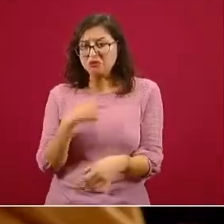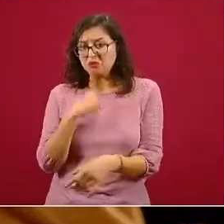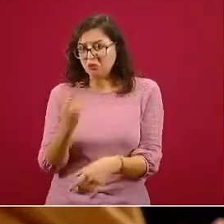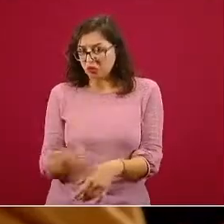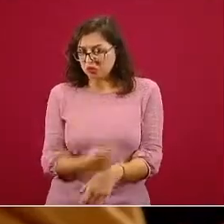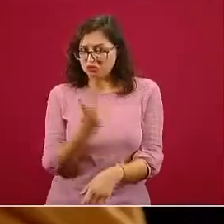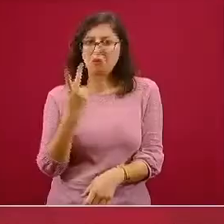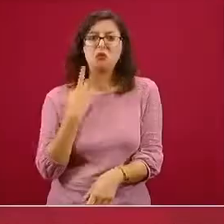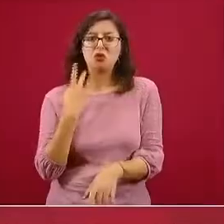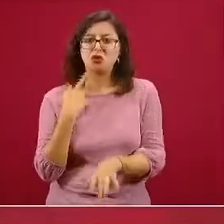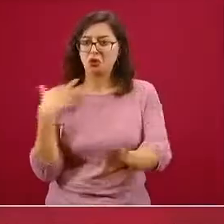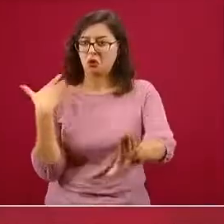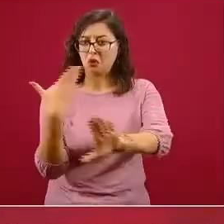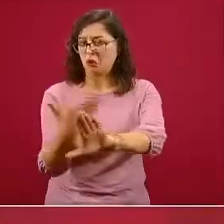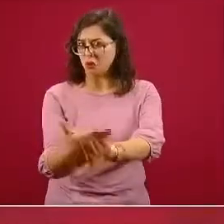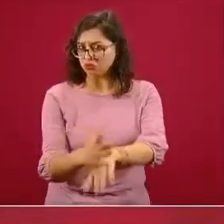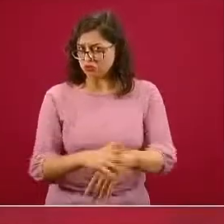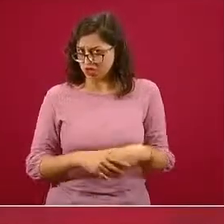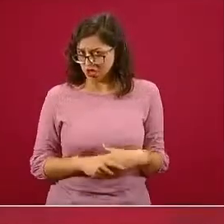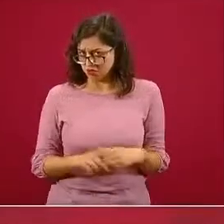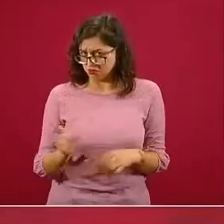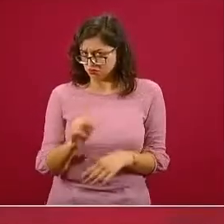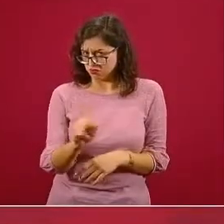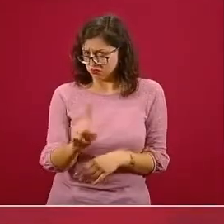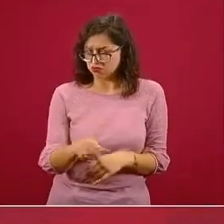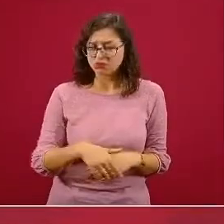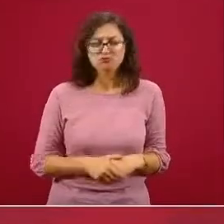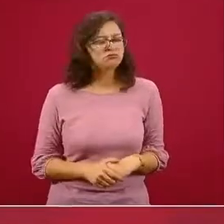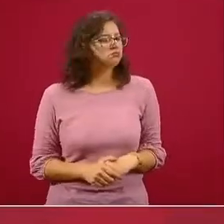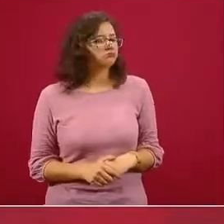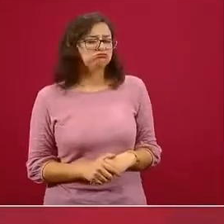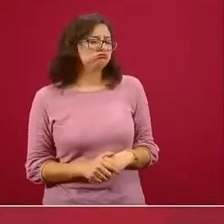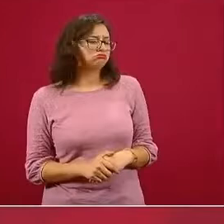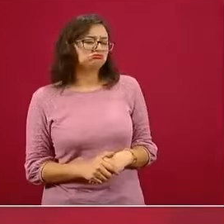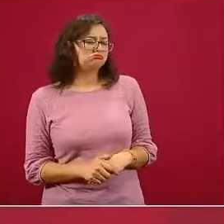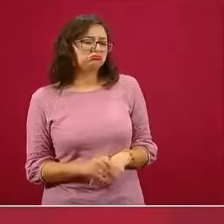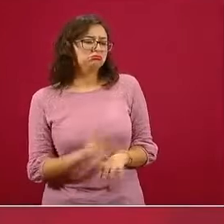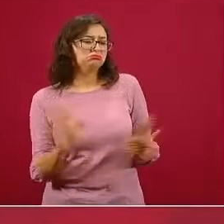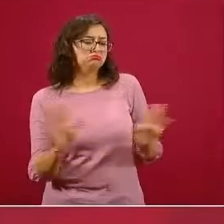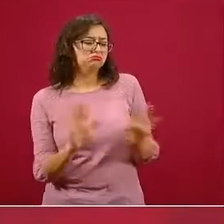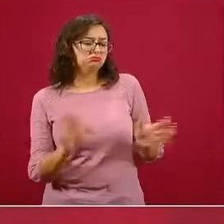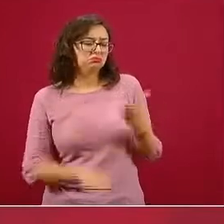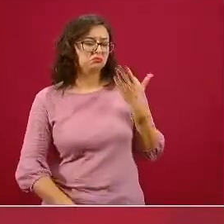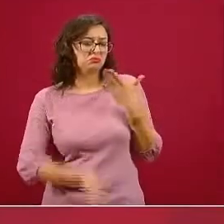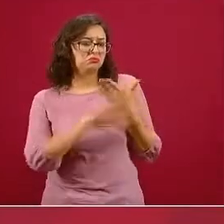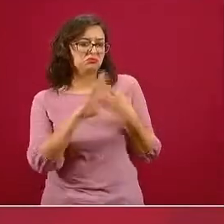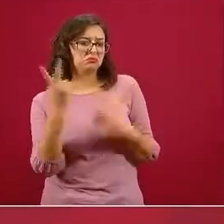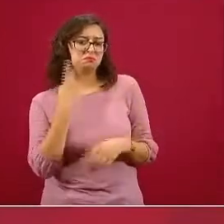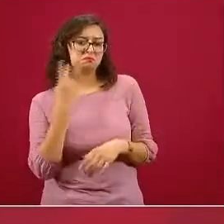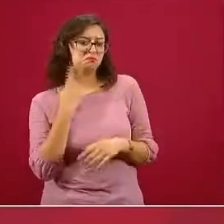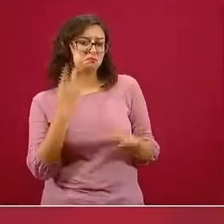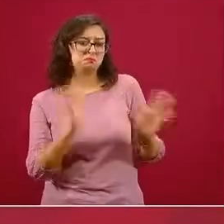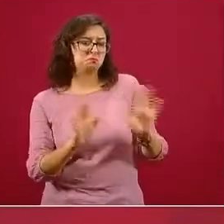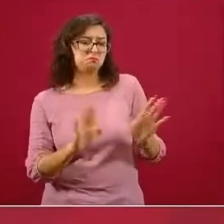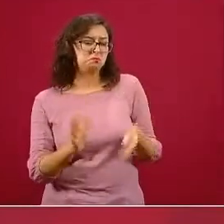políticamente incorrecta. Gracias. No la considero incorrecta ni en términos políticos ni en términos conceptuales. De hecho, es muy